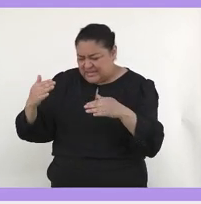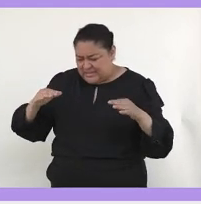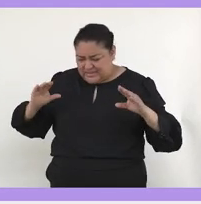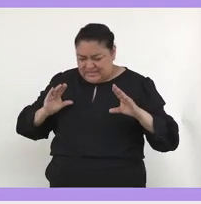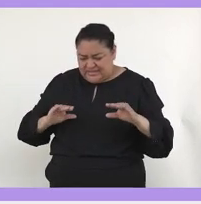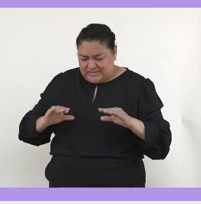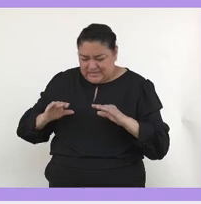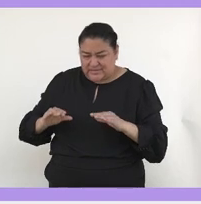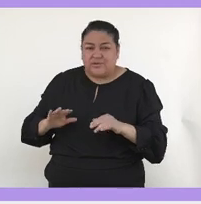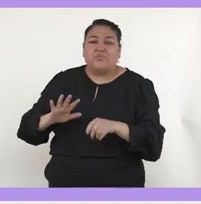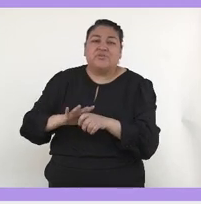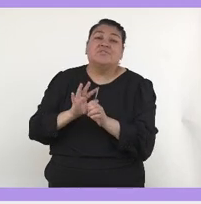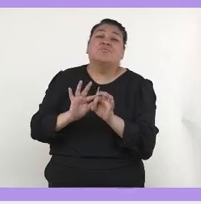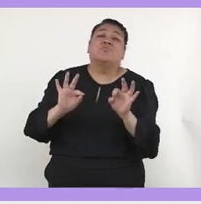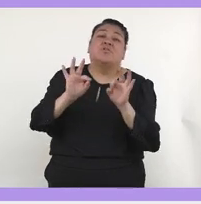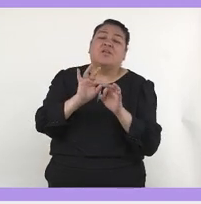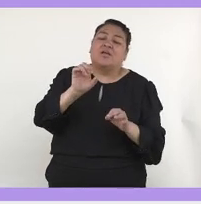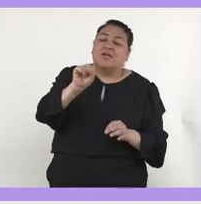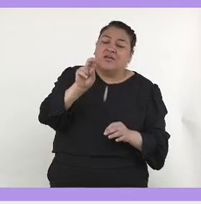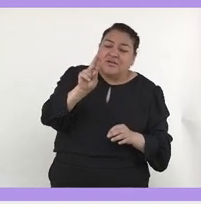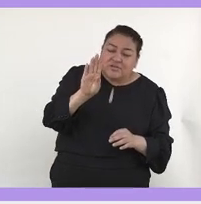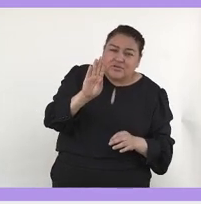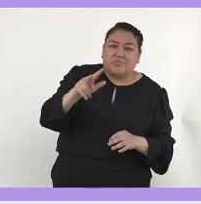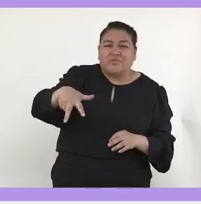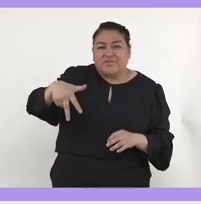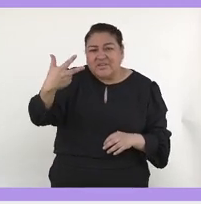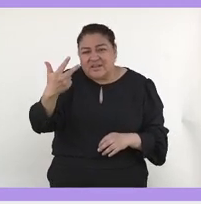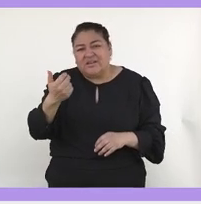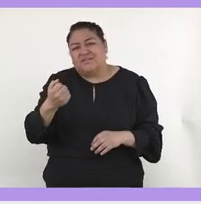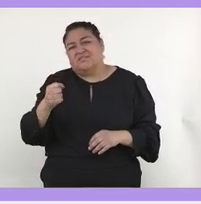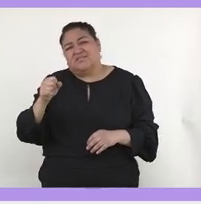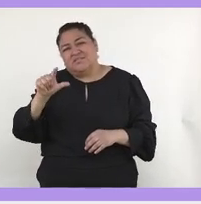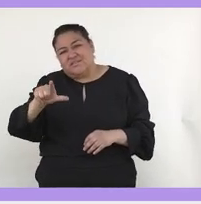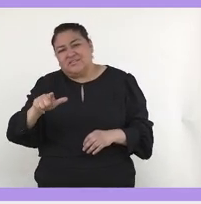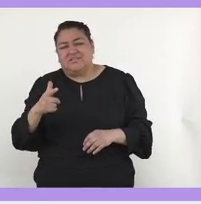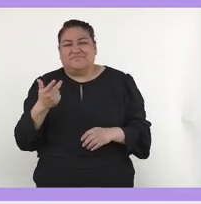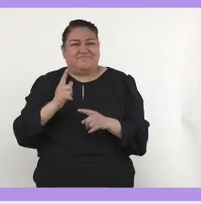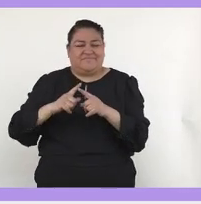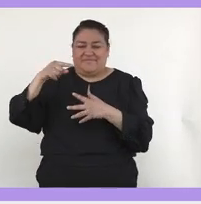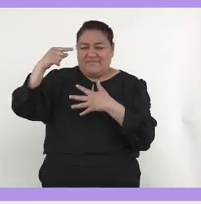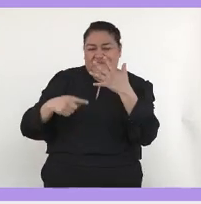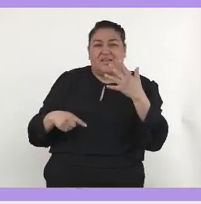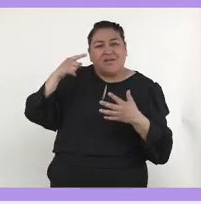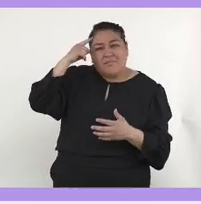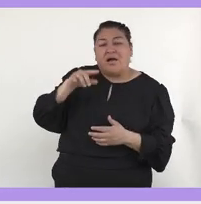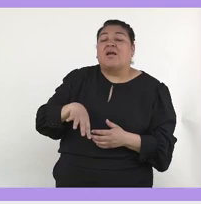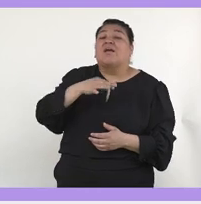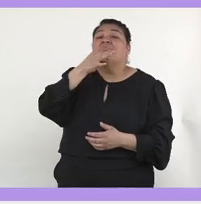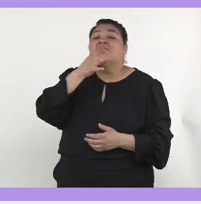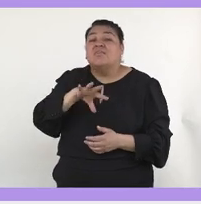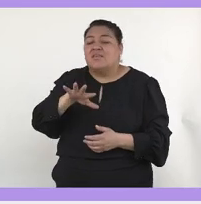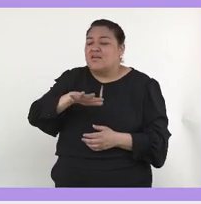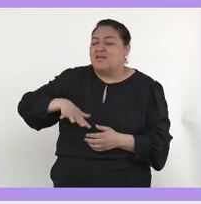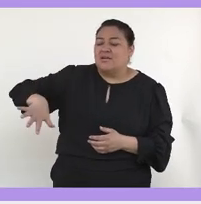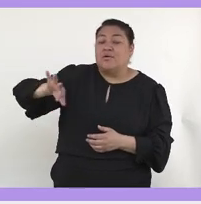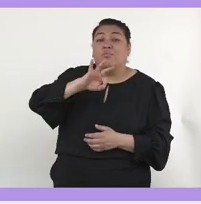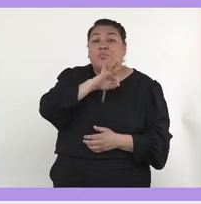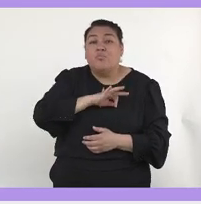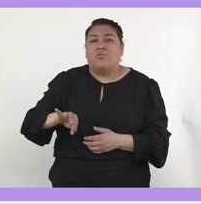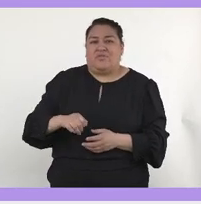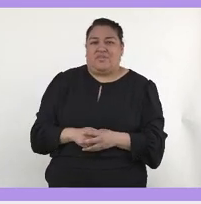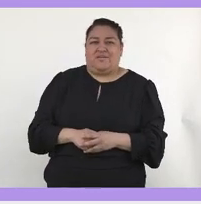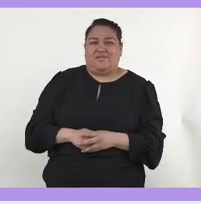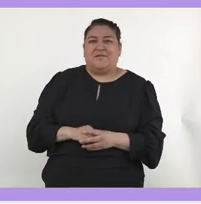los torneos de Liga menor y todo ese ejemplo Que tienen ahora las niñas pequeñas para salir y